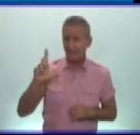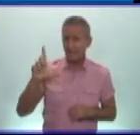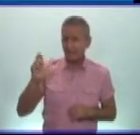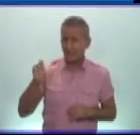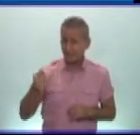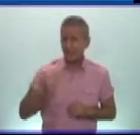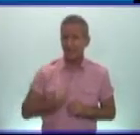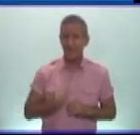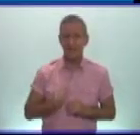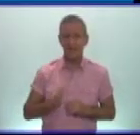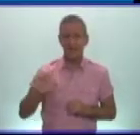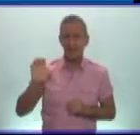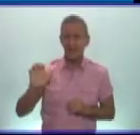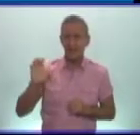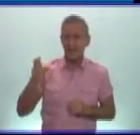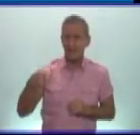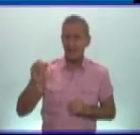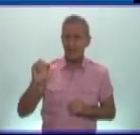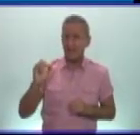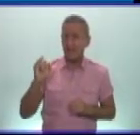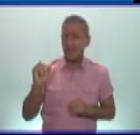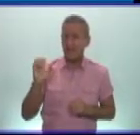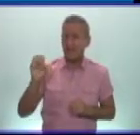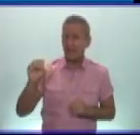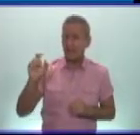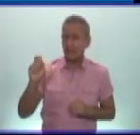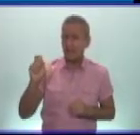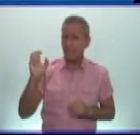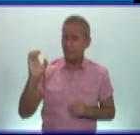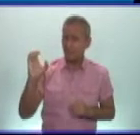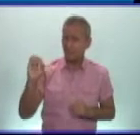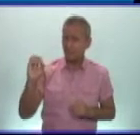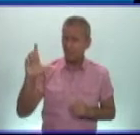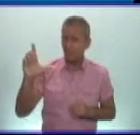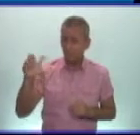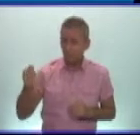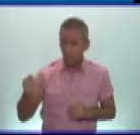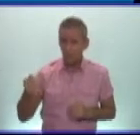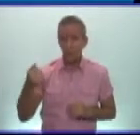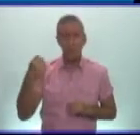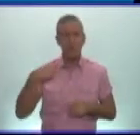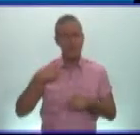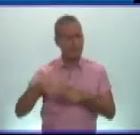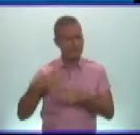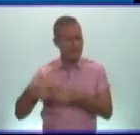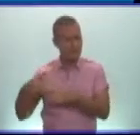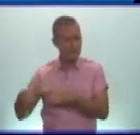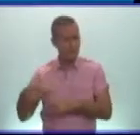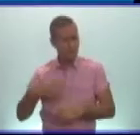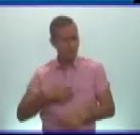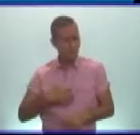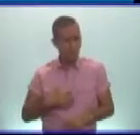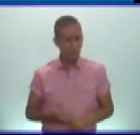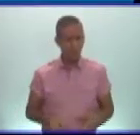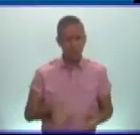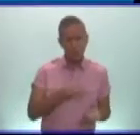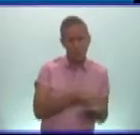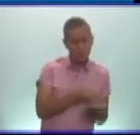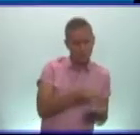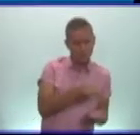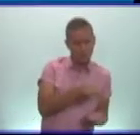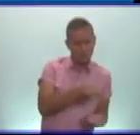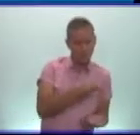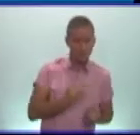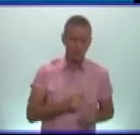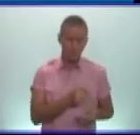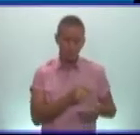Esos son sinónimos de la palabra carta. Y cuando tenemos un grupo de cartas unidas en un libro,